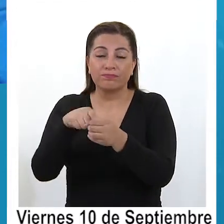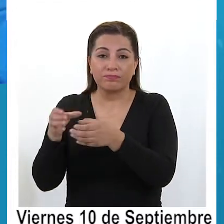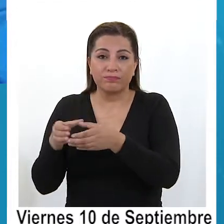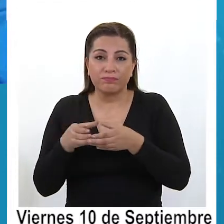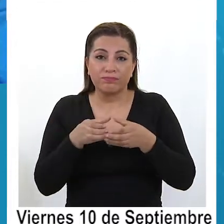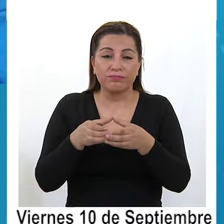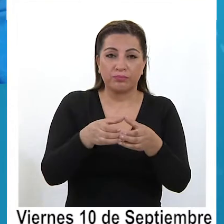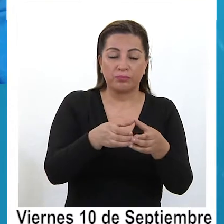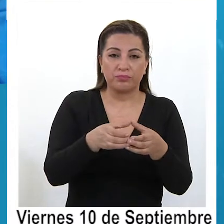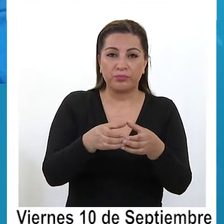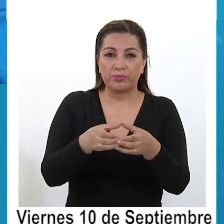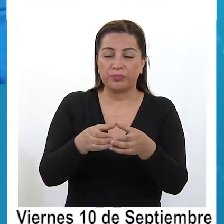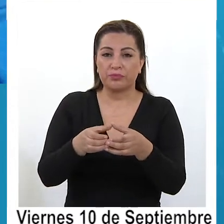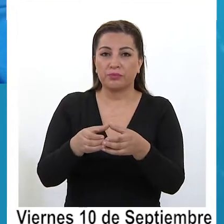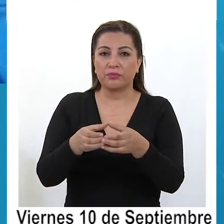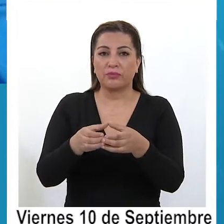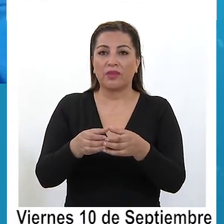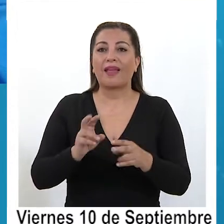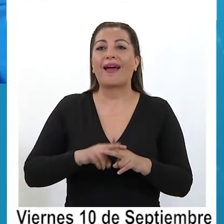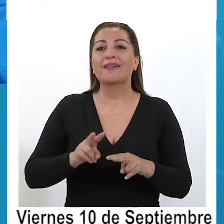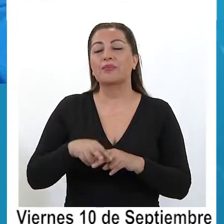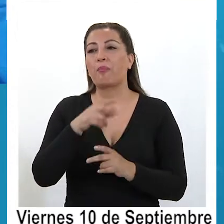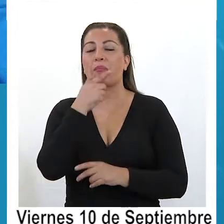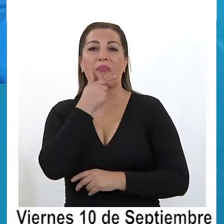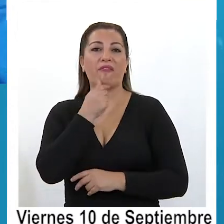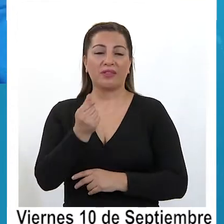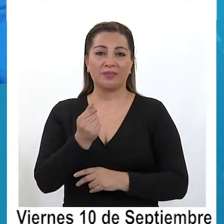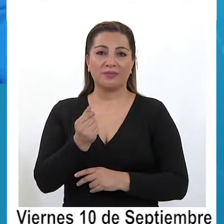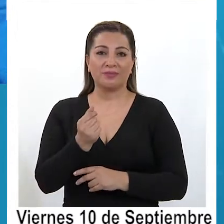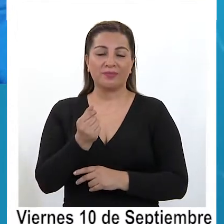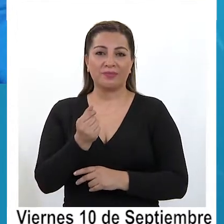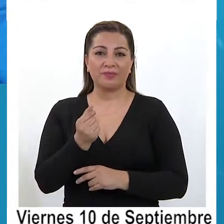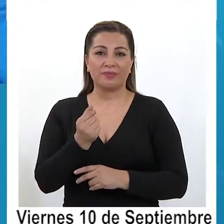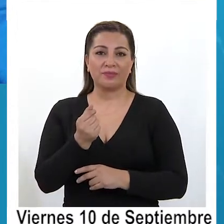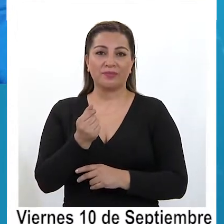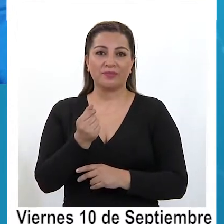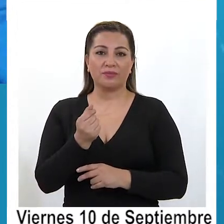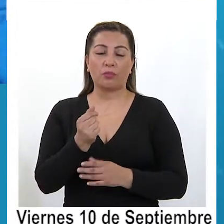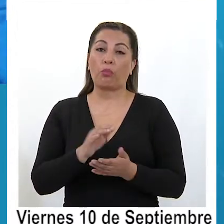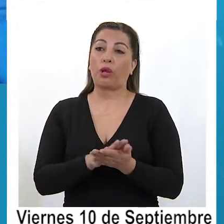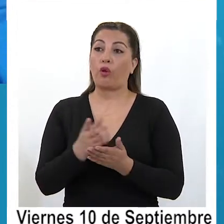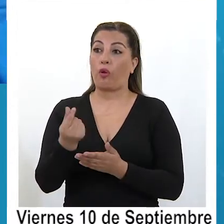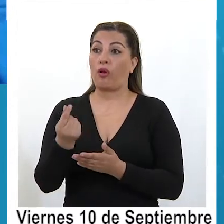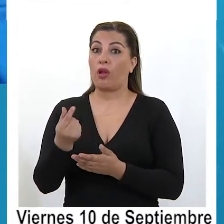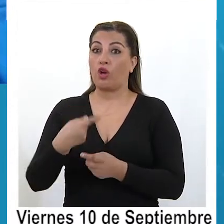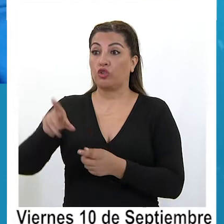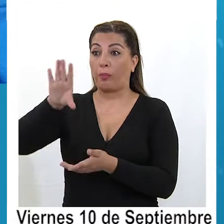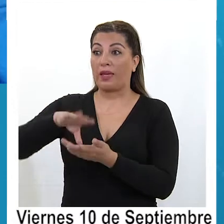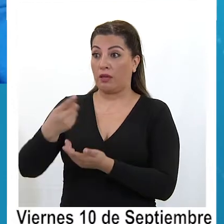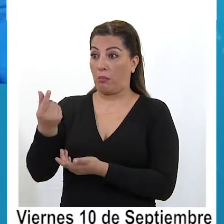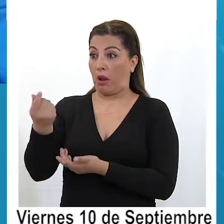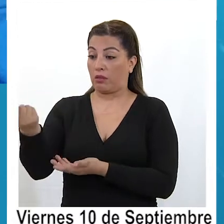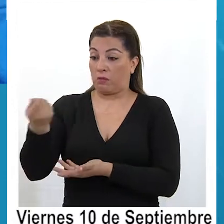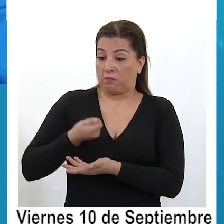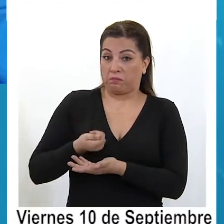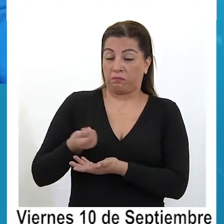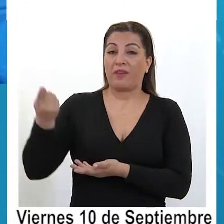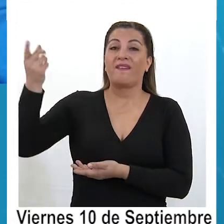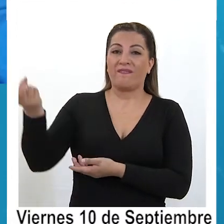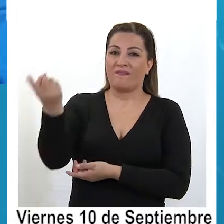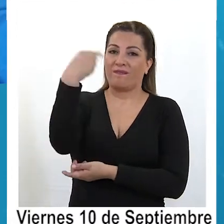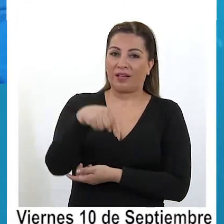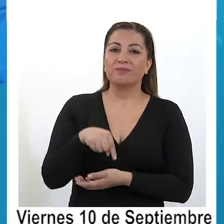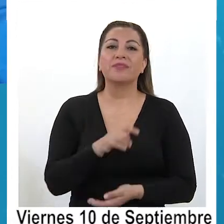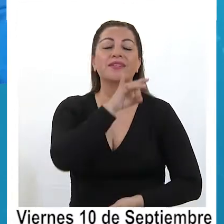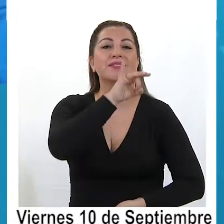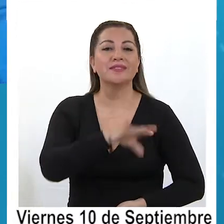mediante la promoción o la facilitación mediante el ánimo de lucro para ingresar extranjeros no residentes por